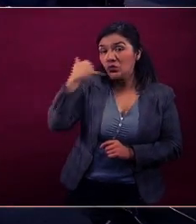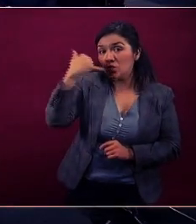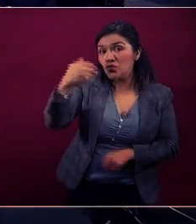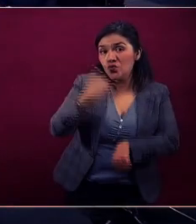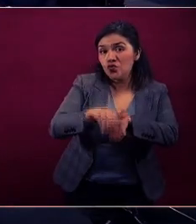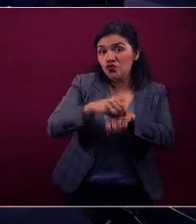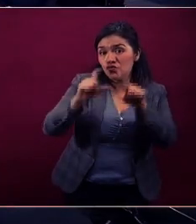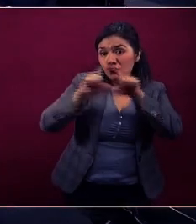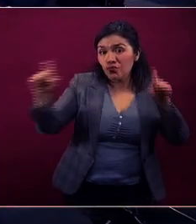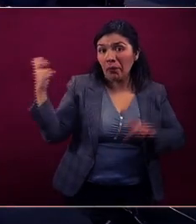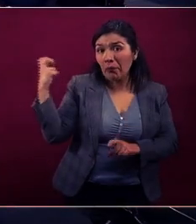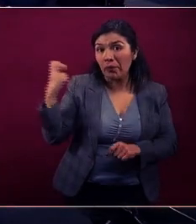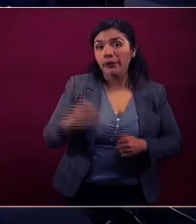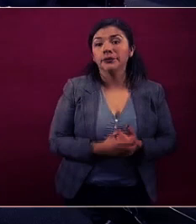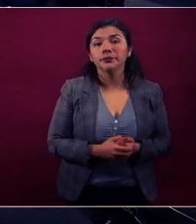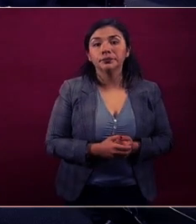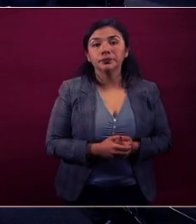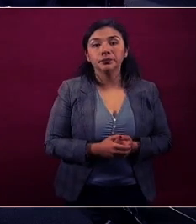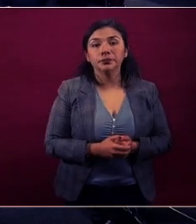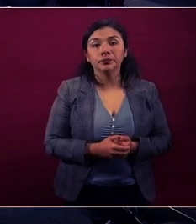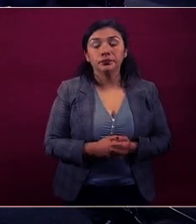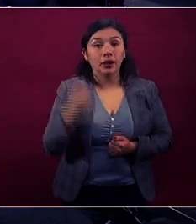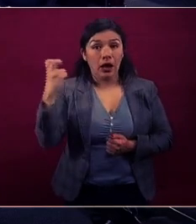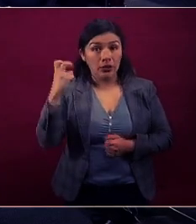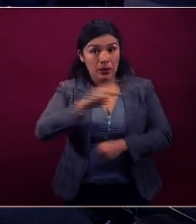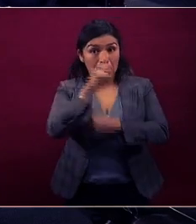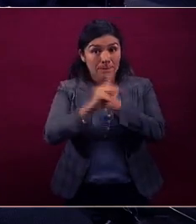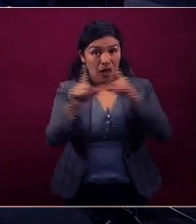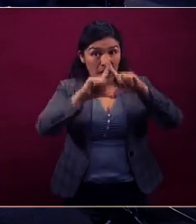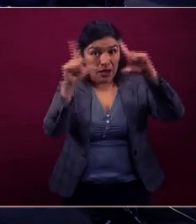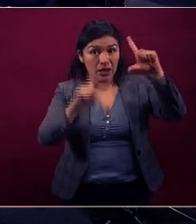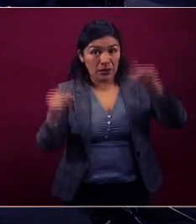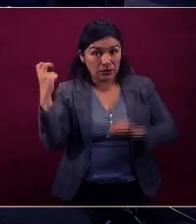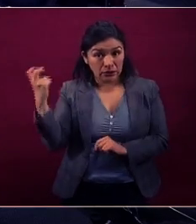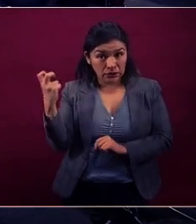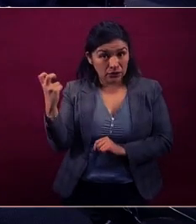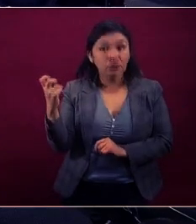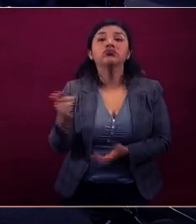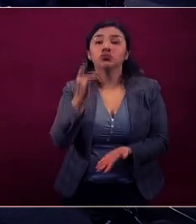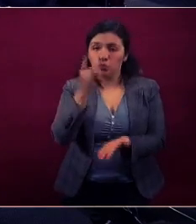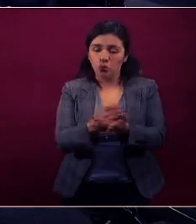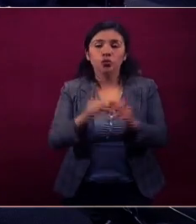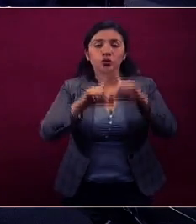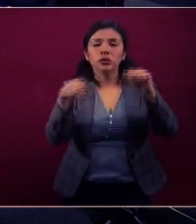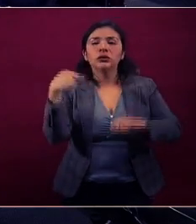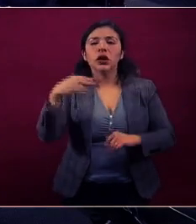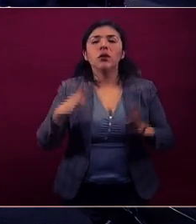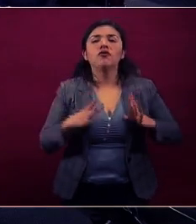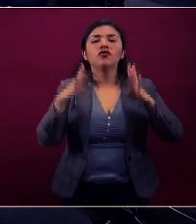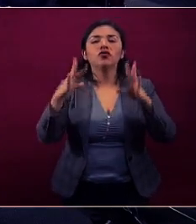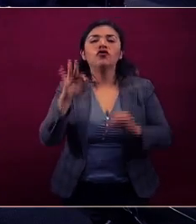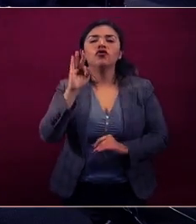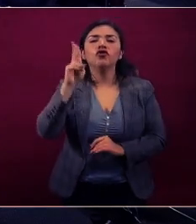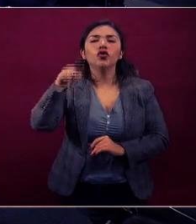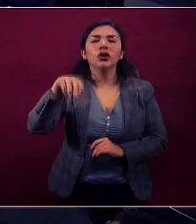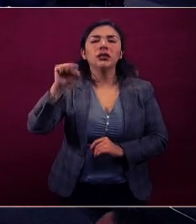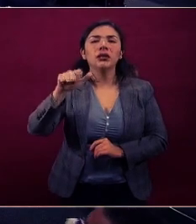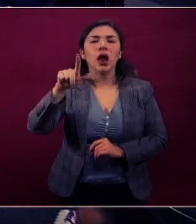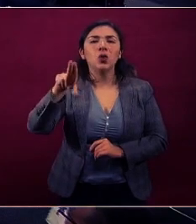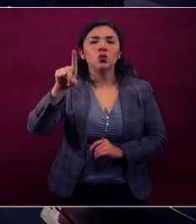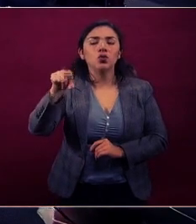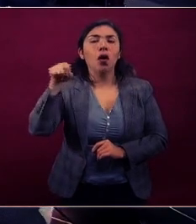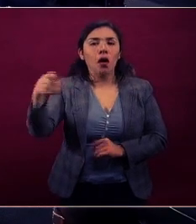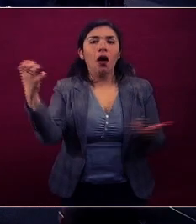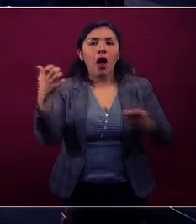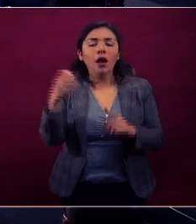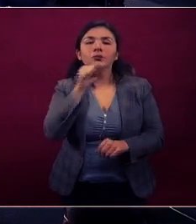teléfono. ¿Ese funciona para todo el país? Sí. Para todo, es Fundación Mexicana para la Salud. La que recibe y